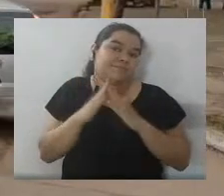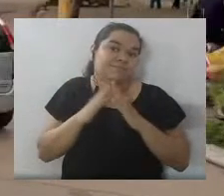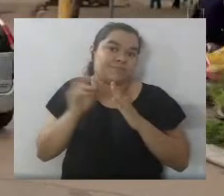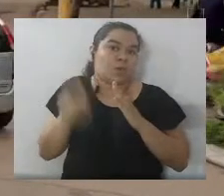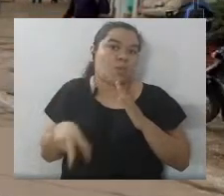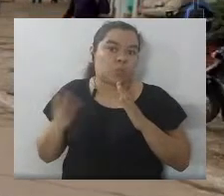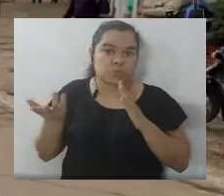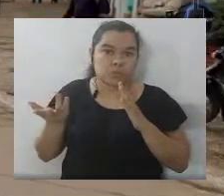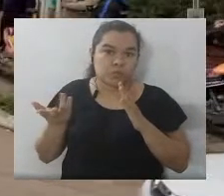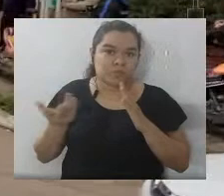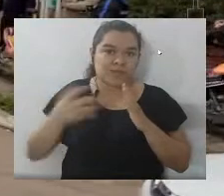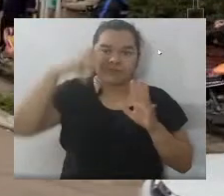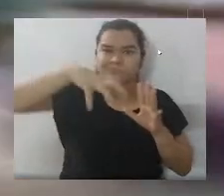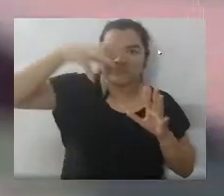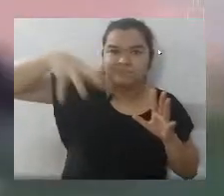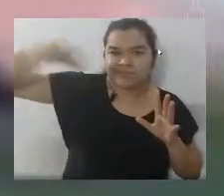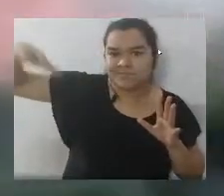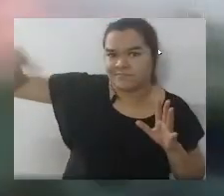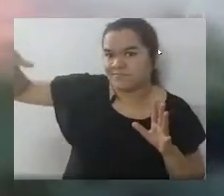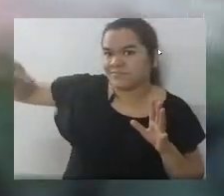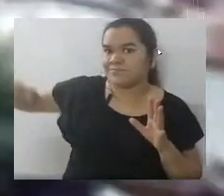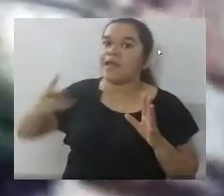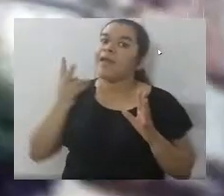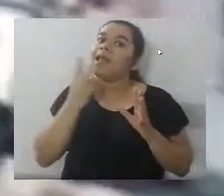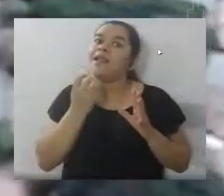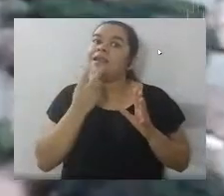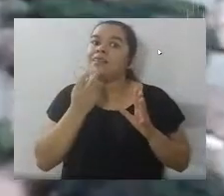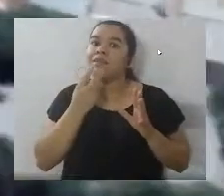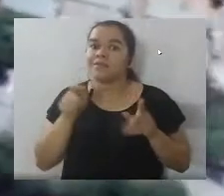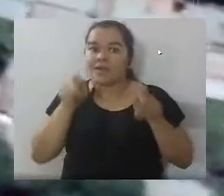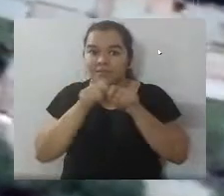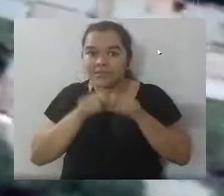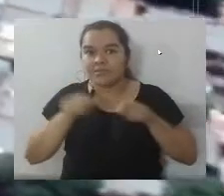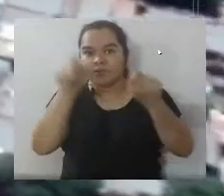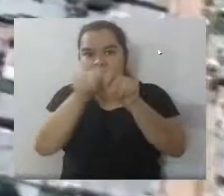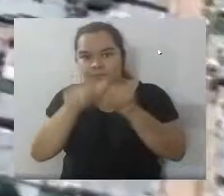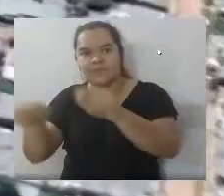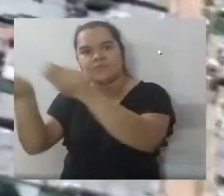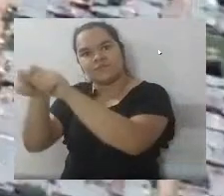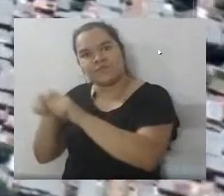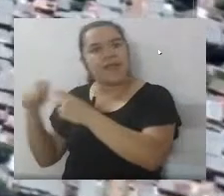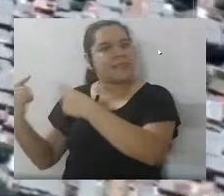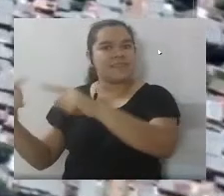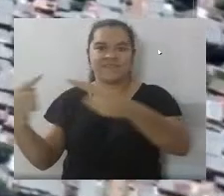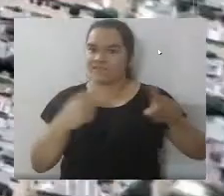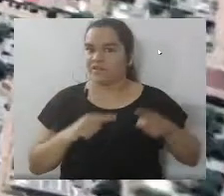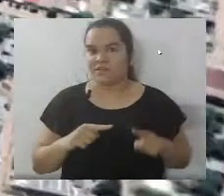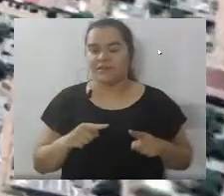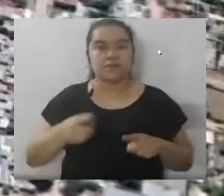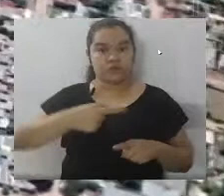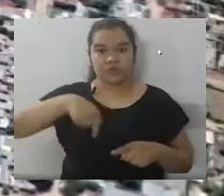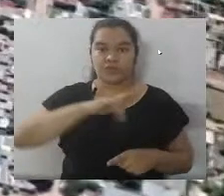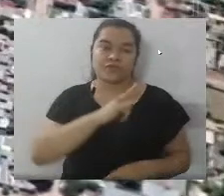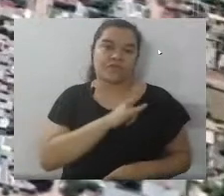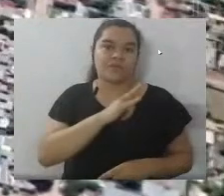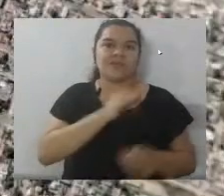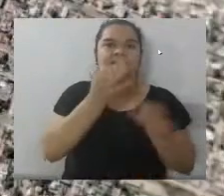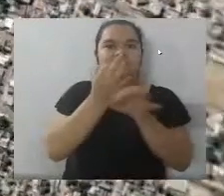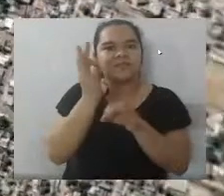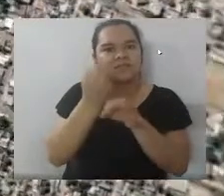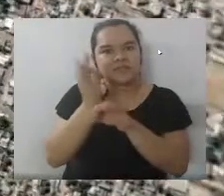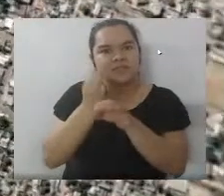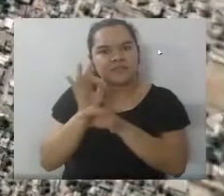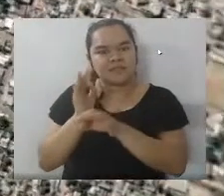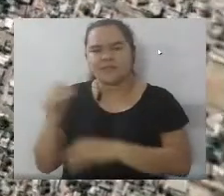vivienda. Todo esto que le enseñamos en ingeniería eléctrica es fundamental para que todos